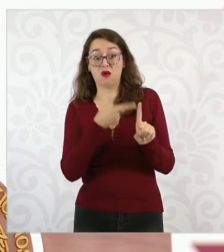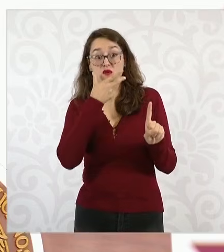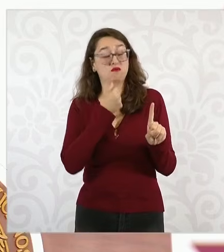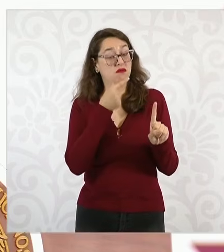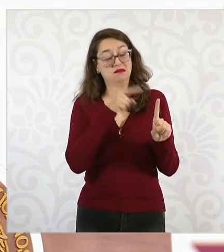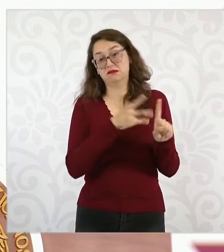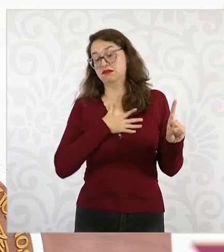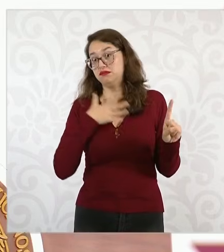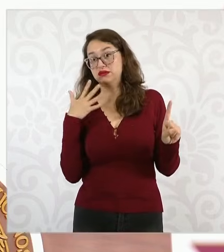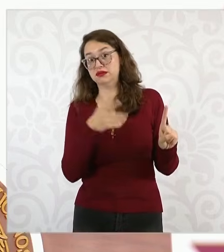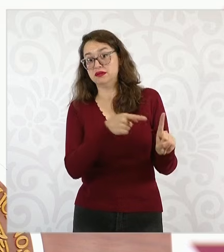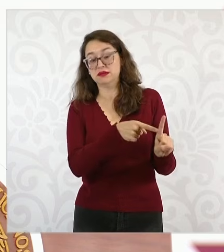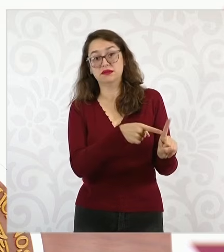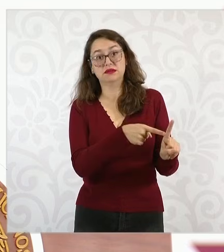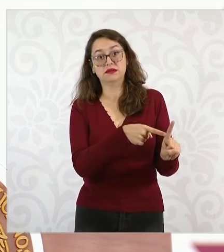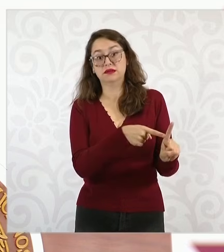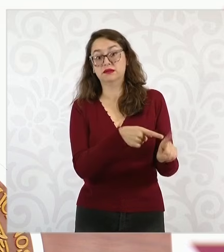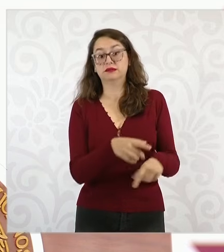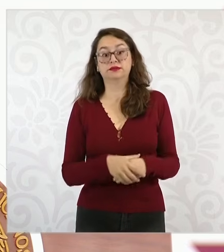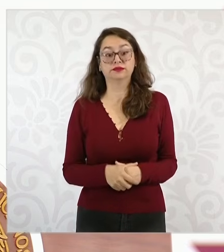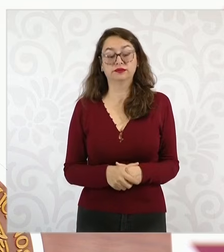nefasto, lo repito nuevamente,